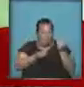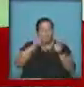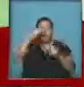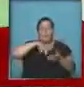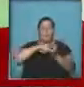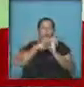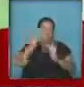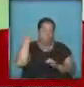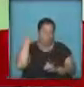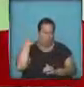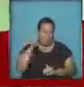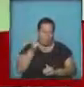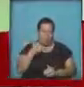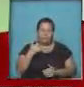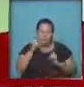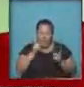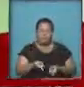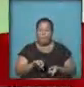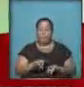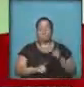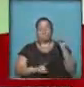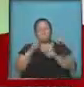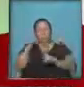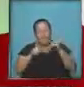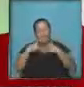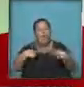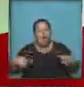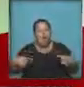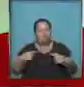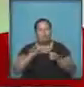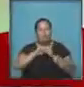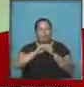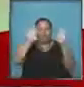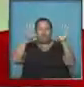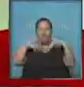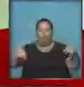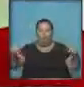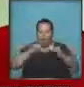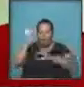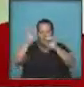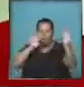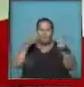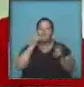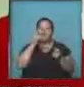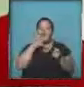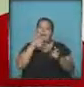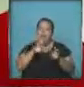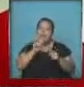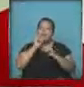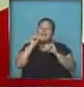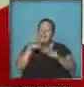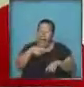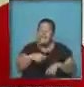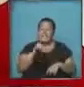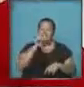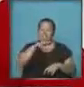provocar lesiones de un... Exactamente, y se da también en algunos artefactos que tiran llamas de colores, sí, también despiden gases, y esos gases pueden